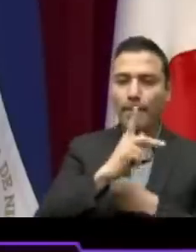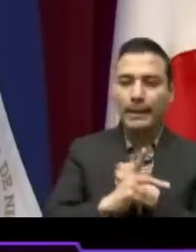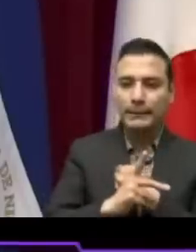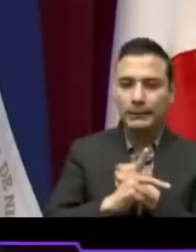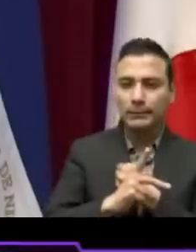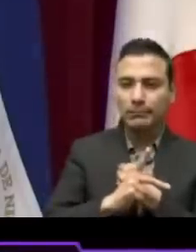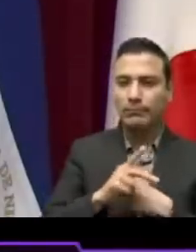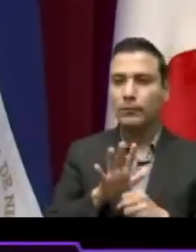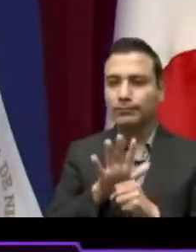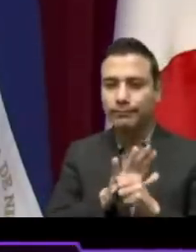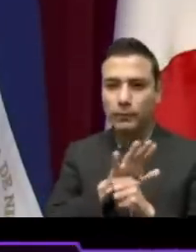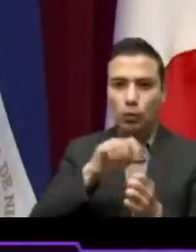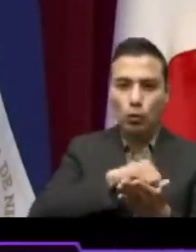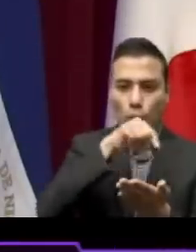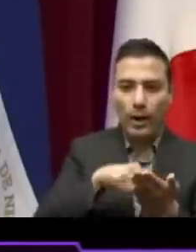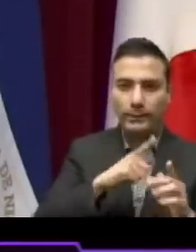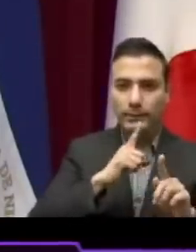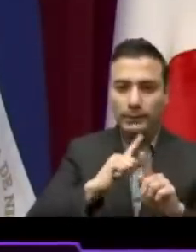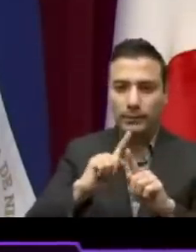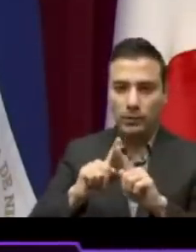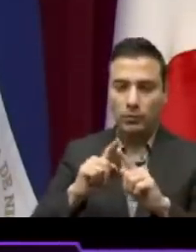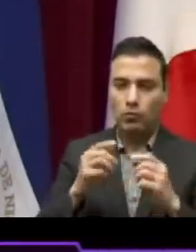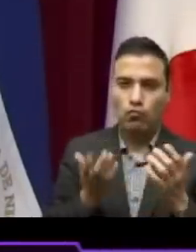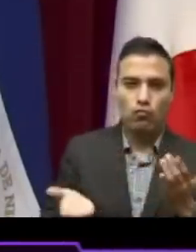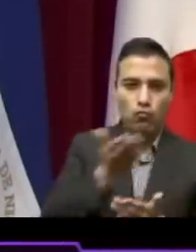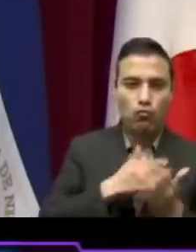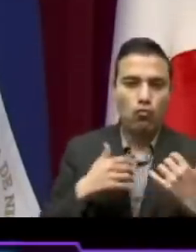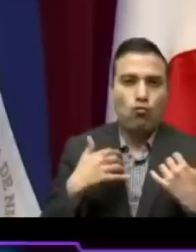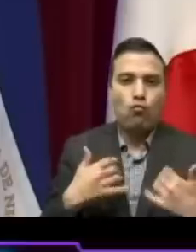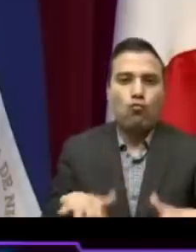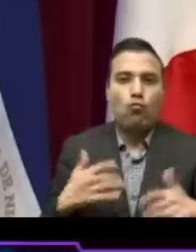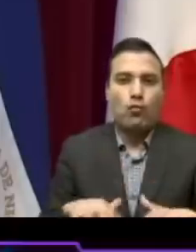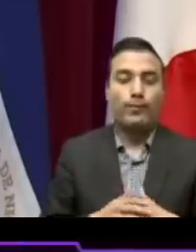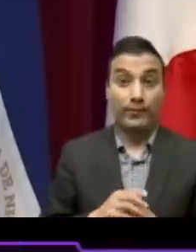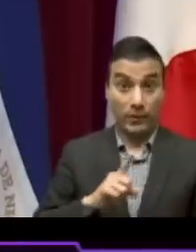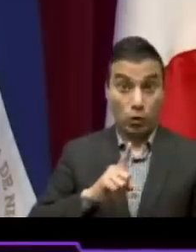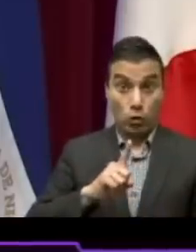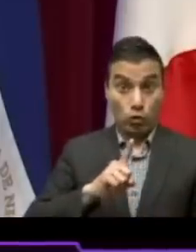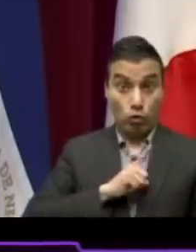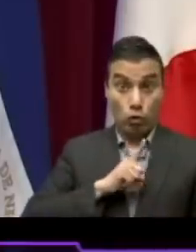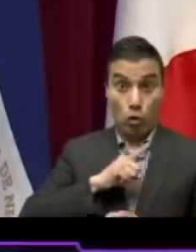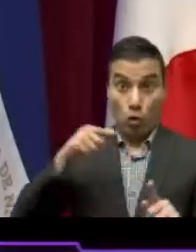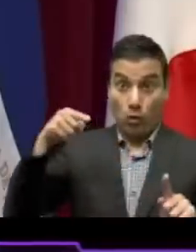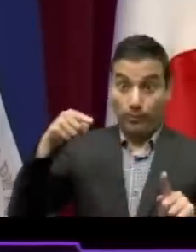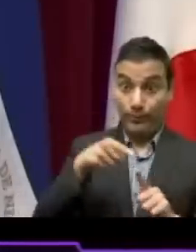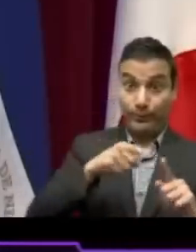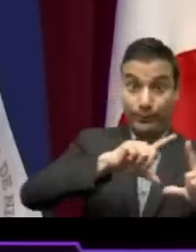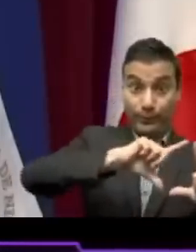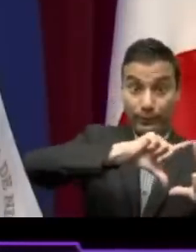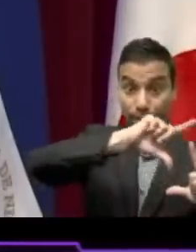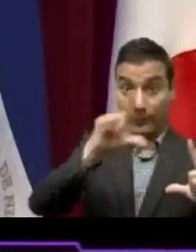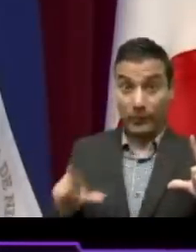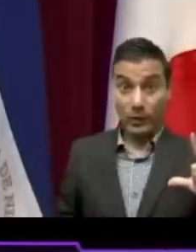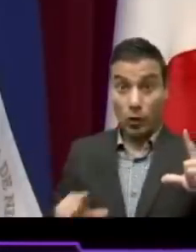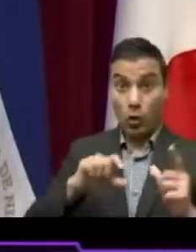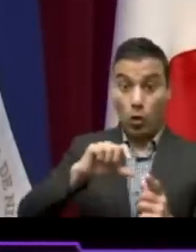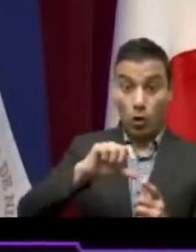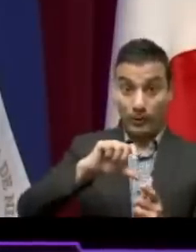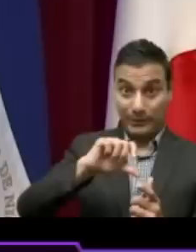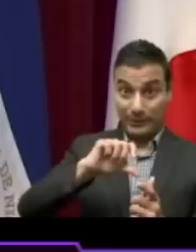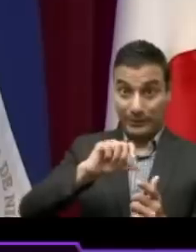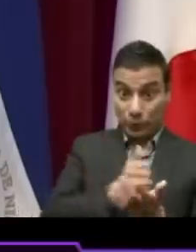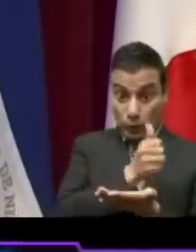y regiones y no solo en el ámbito federal y del centro de nuestro país sino también de lo local